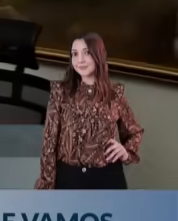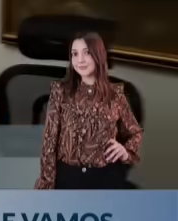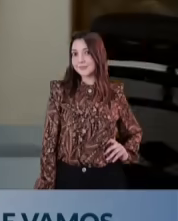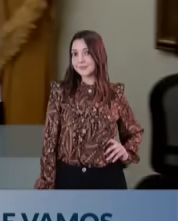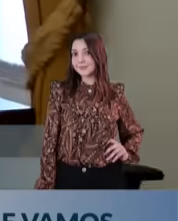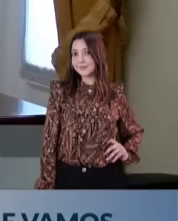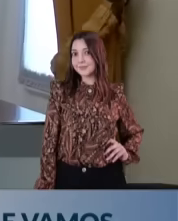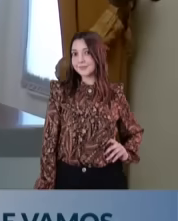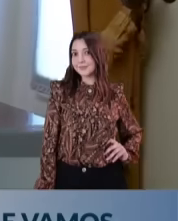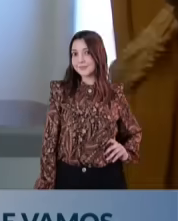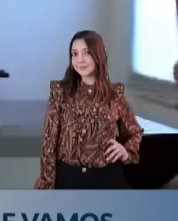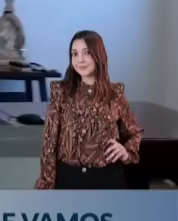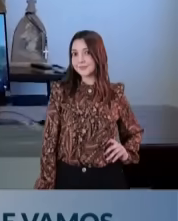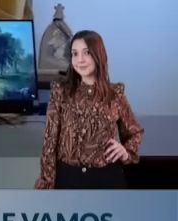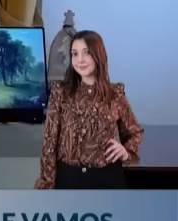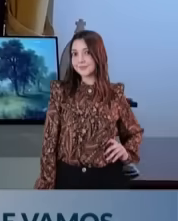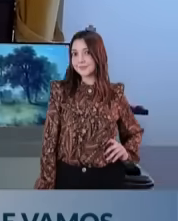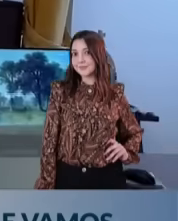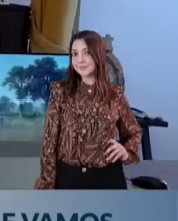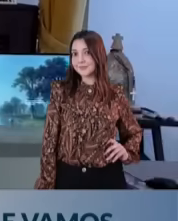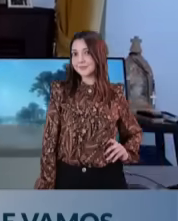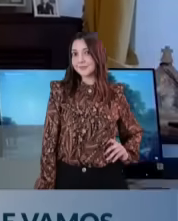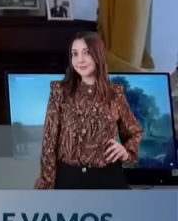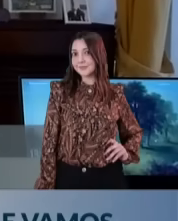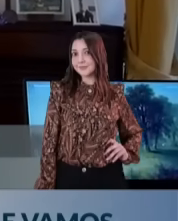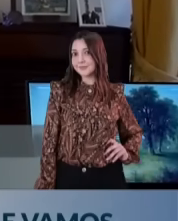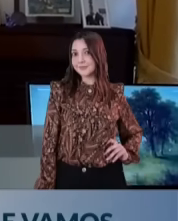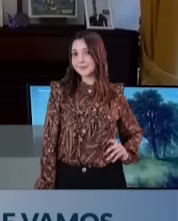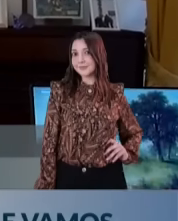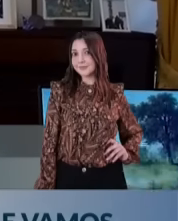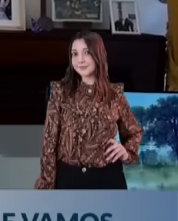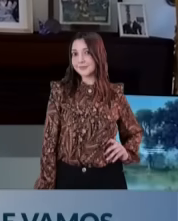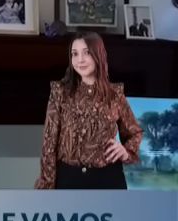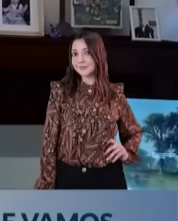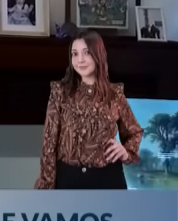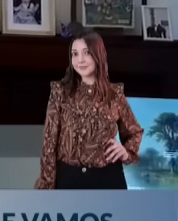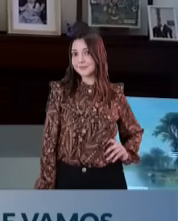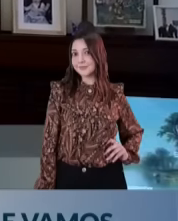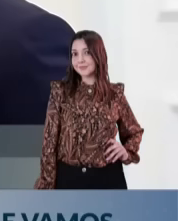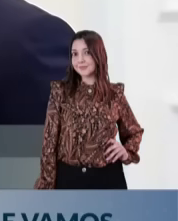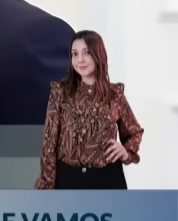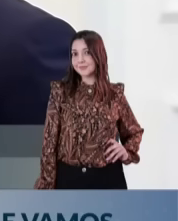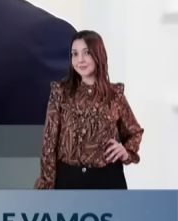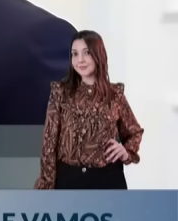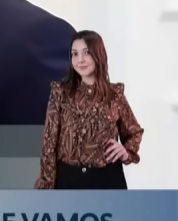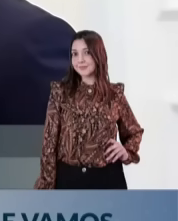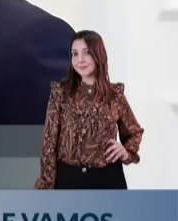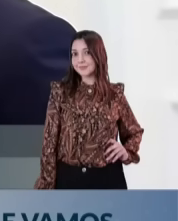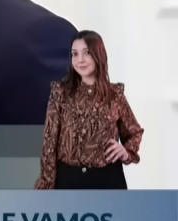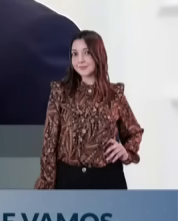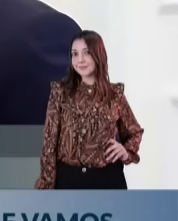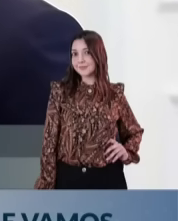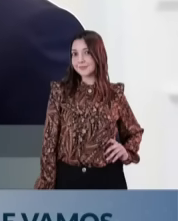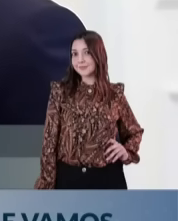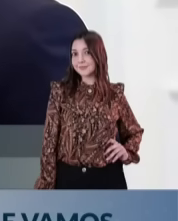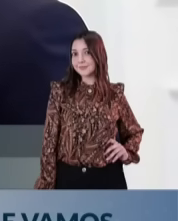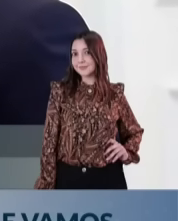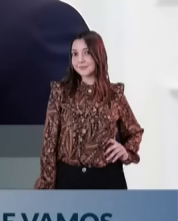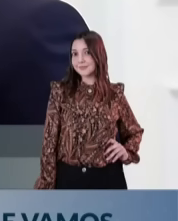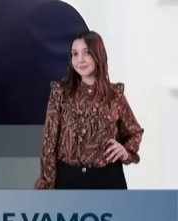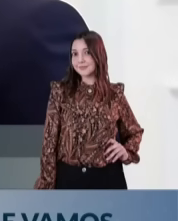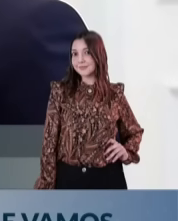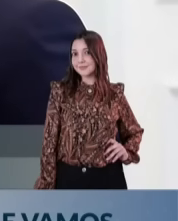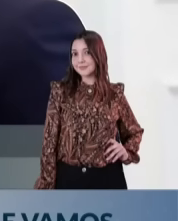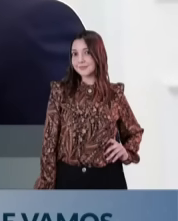sí tenía que venir acá al Palacio de la Moneda. Por ejemplo, el senador Manuel José Osandón dijo que si el mandatario llegaba a Palacio,